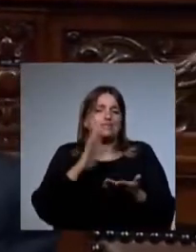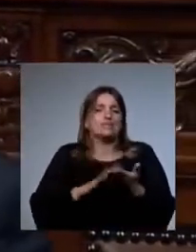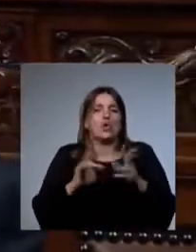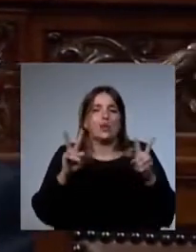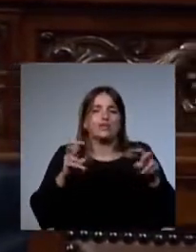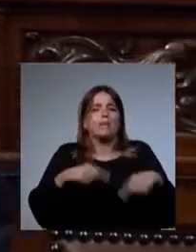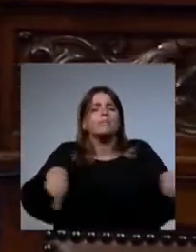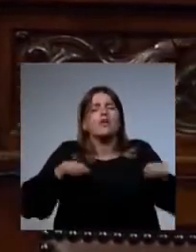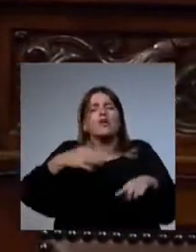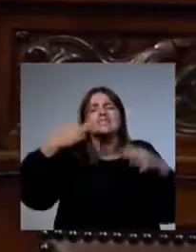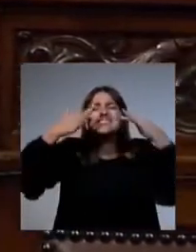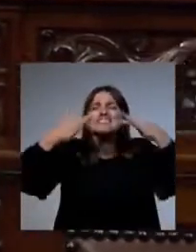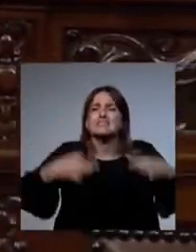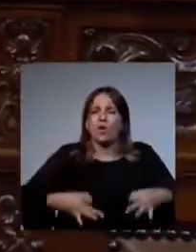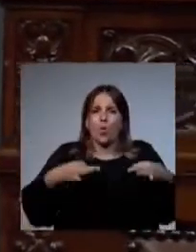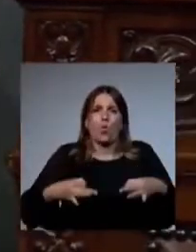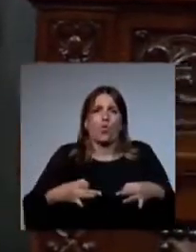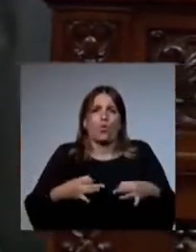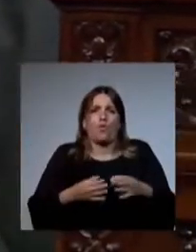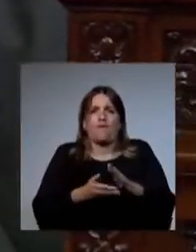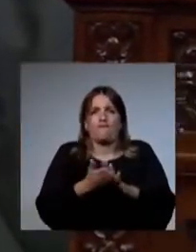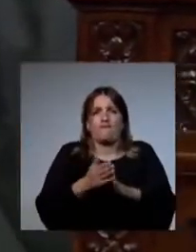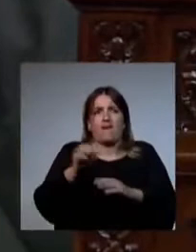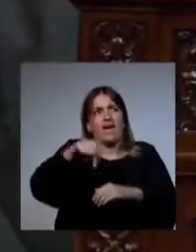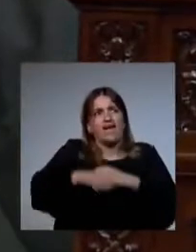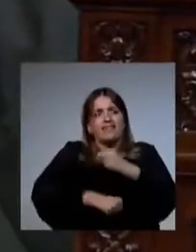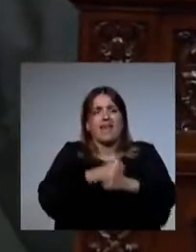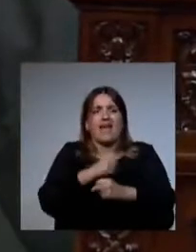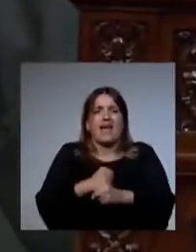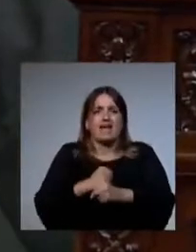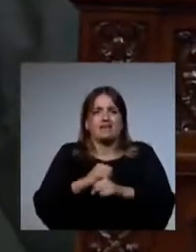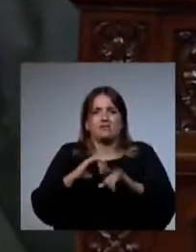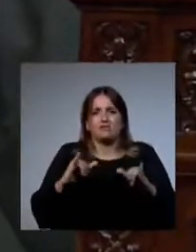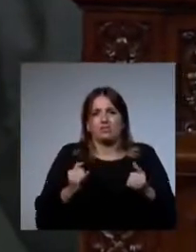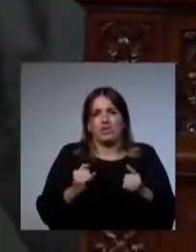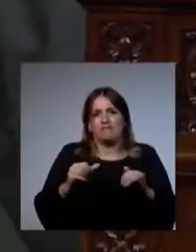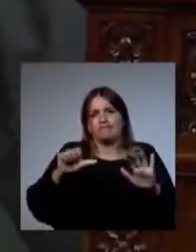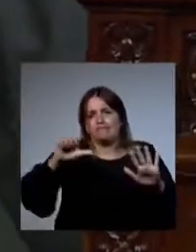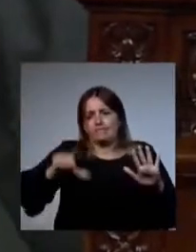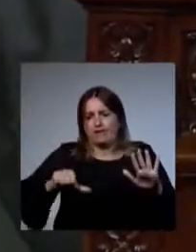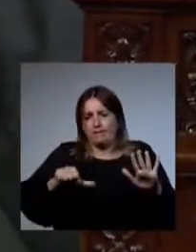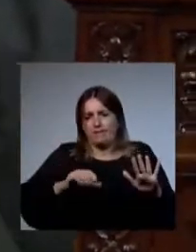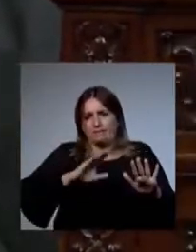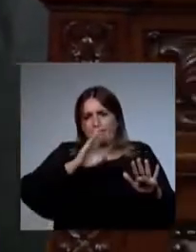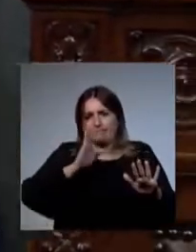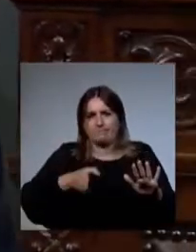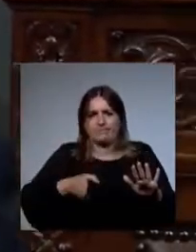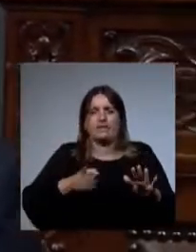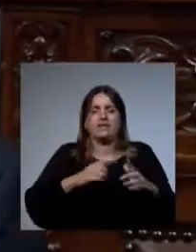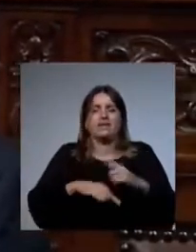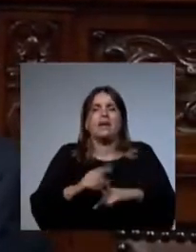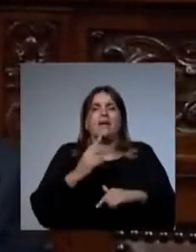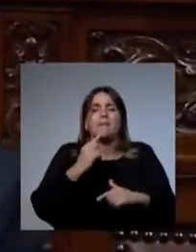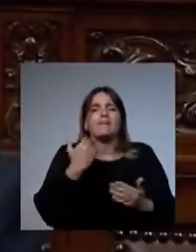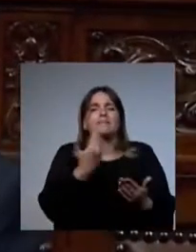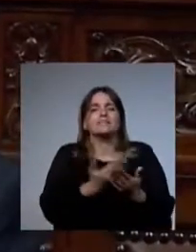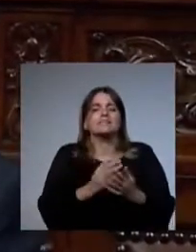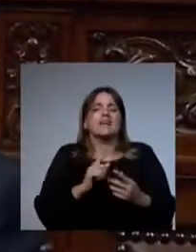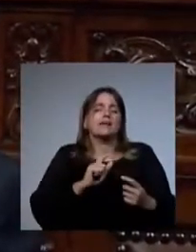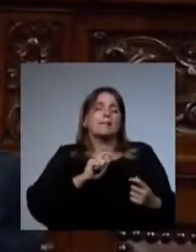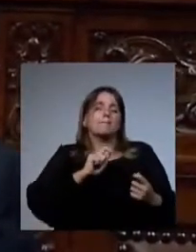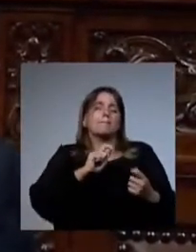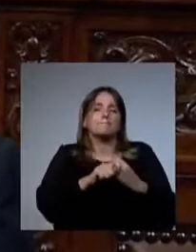convicción que en la segunda mitad de este año se presentará aquí en el Parlamento un proyecto de ley de